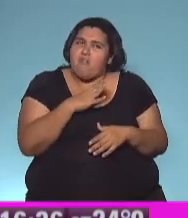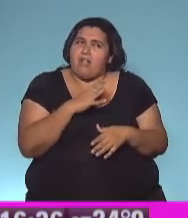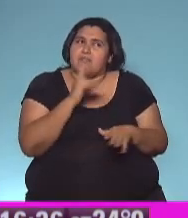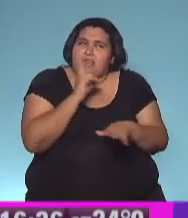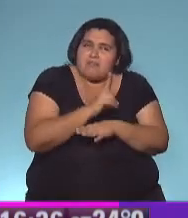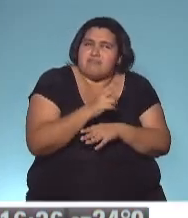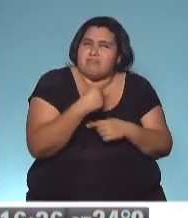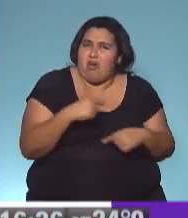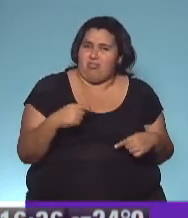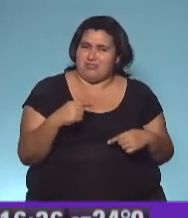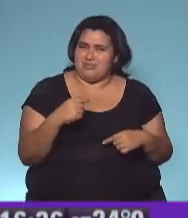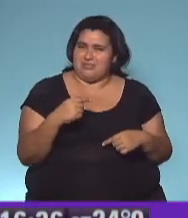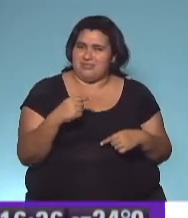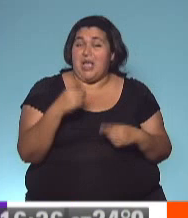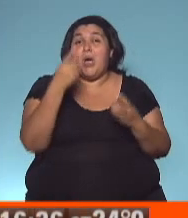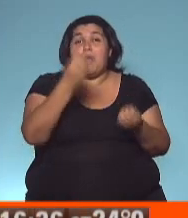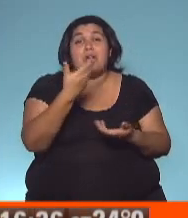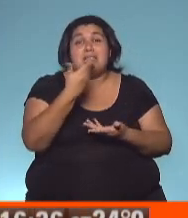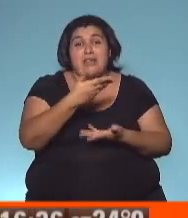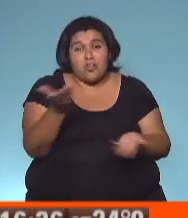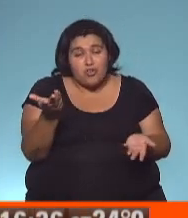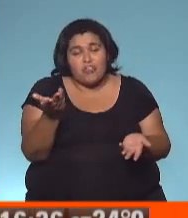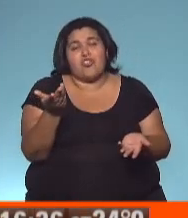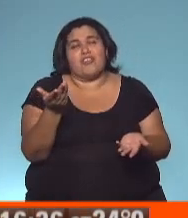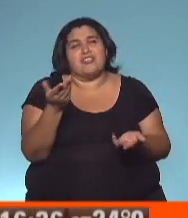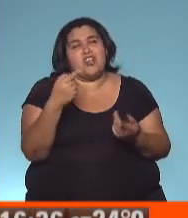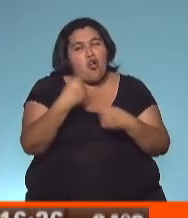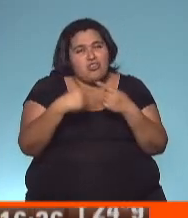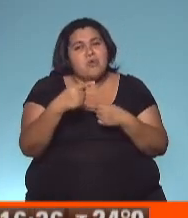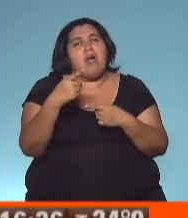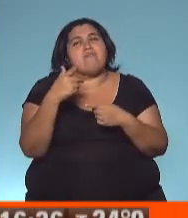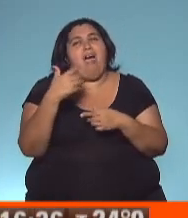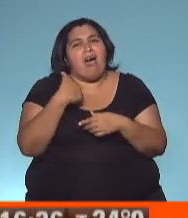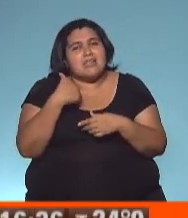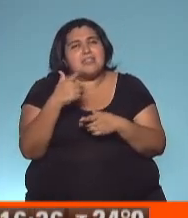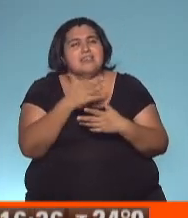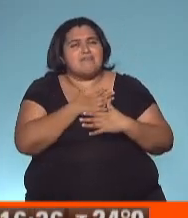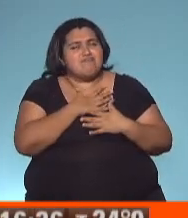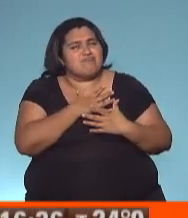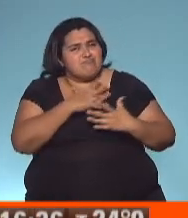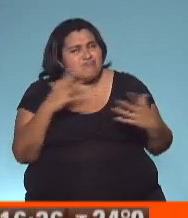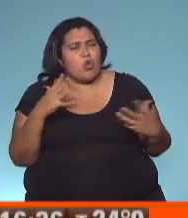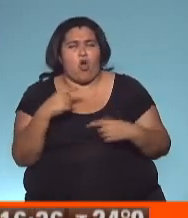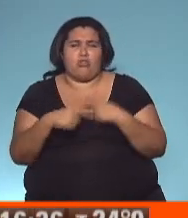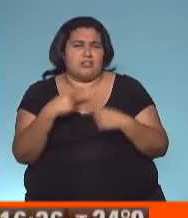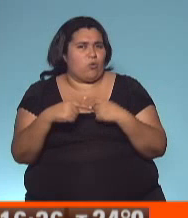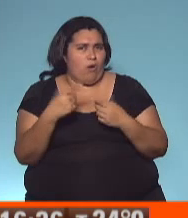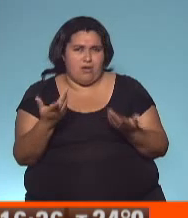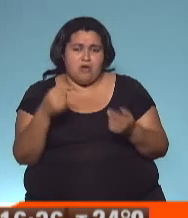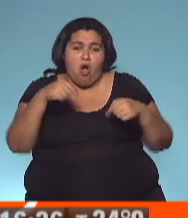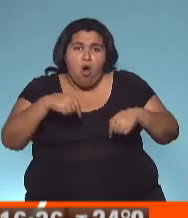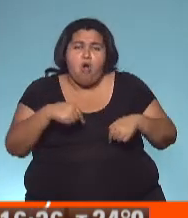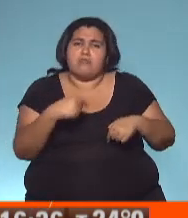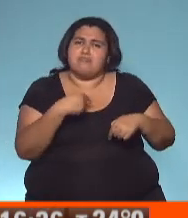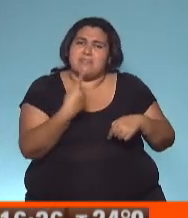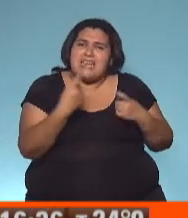que buenas tardes y bueno, que sigan todos los argentinos siendo solidarios, que me parece que hoy nos necesitamos entre